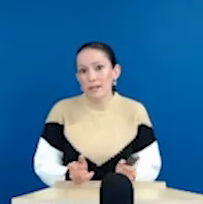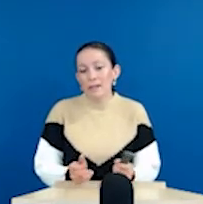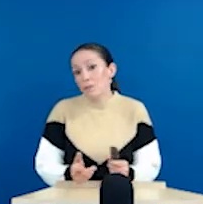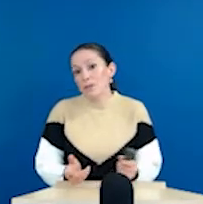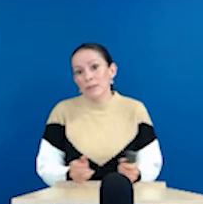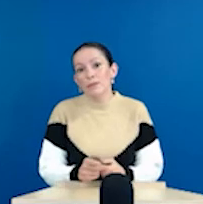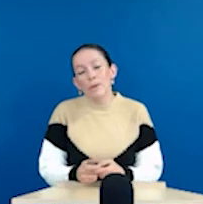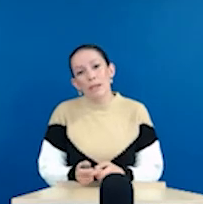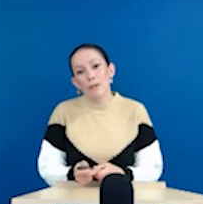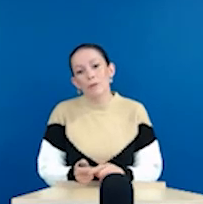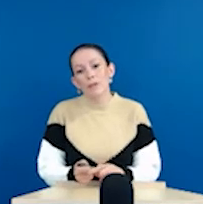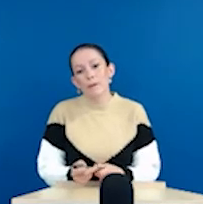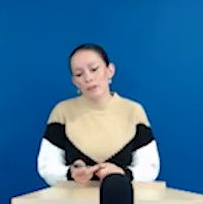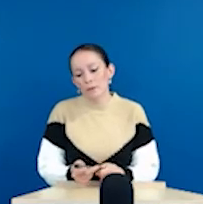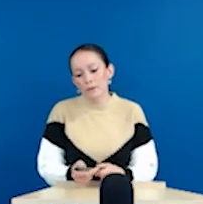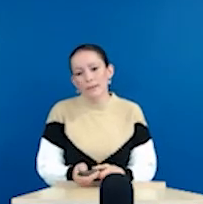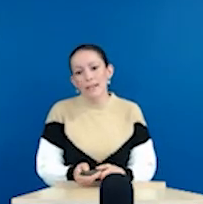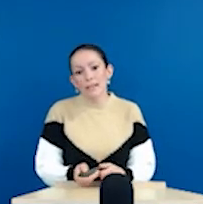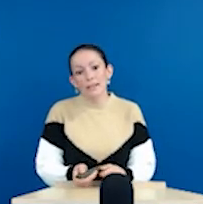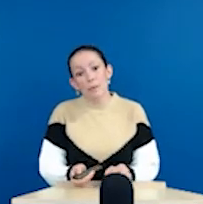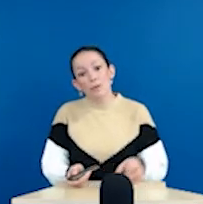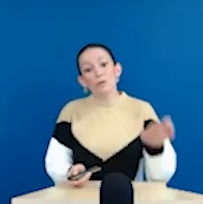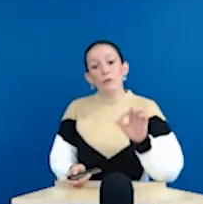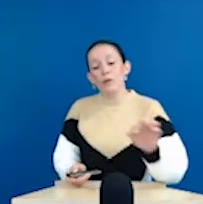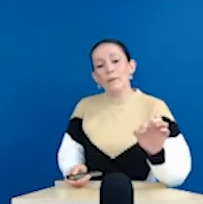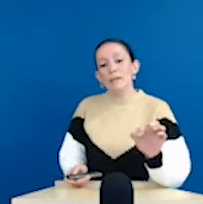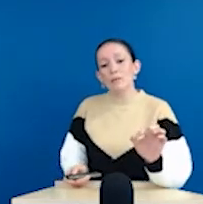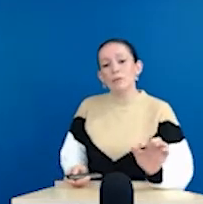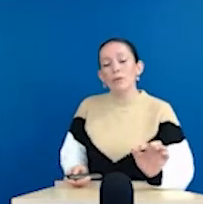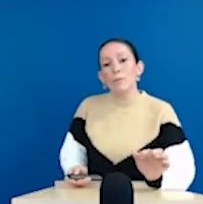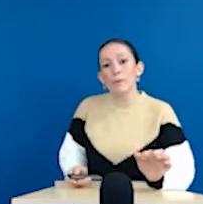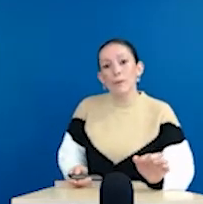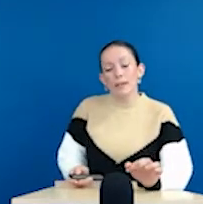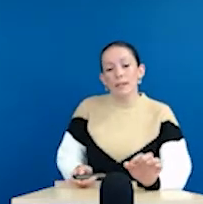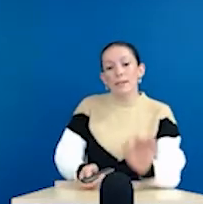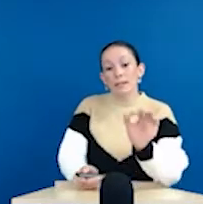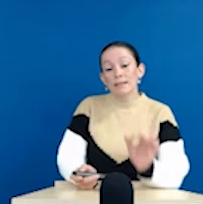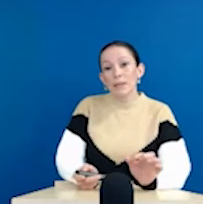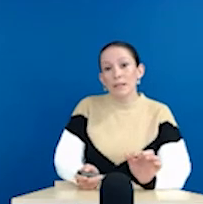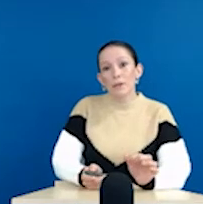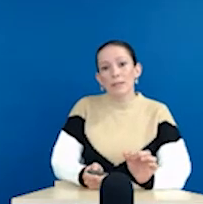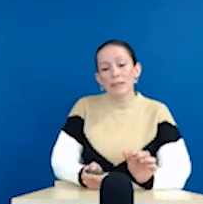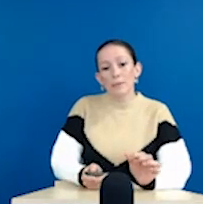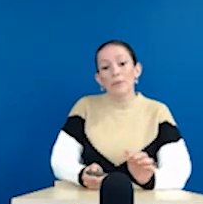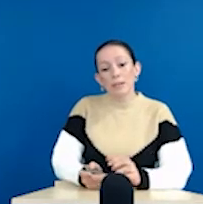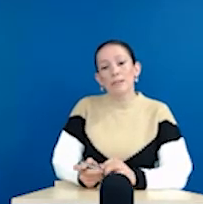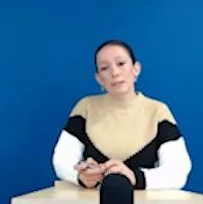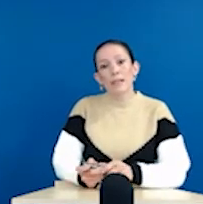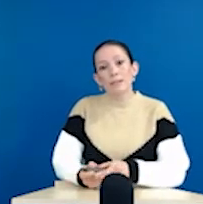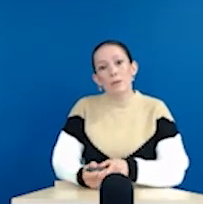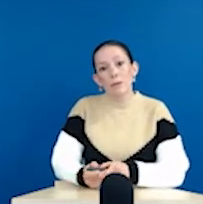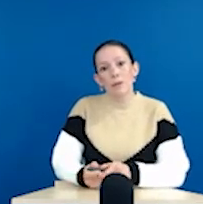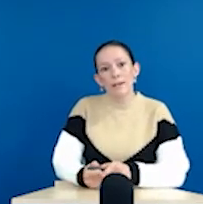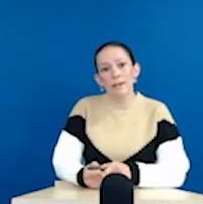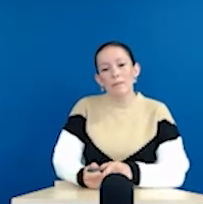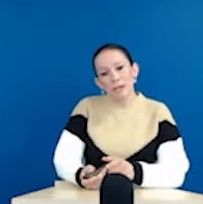dónde van, y muchas veces su familia no lo sabe. Entonces, este apoyo no solamente en nuestro grupo interdisciplinario que tenemos, porque existe